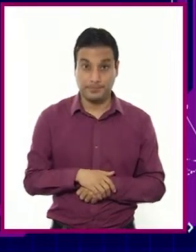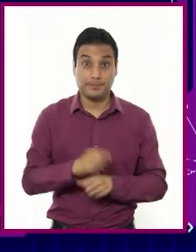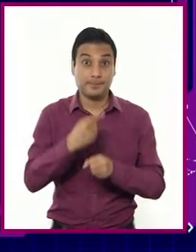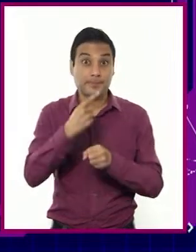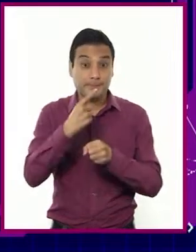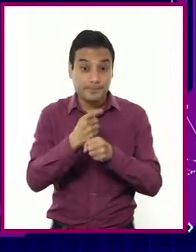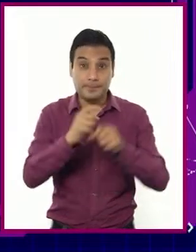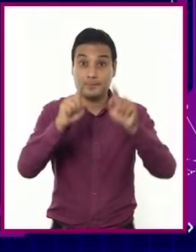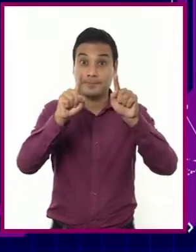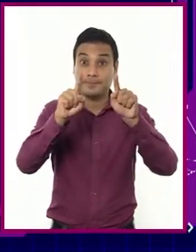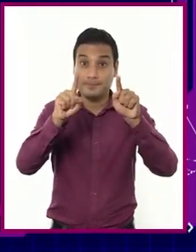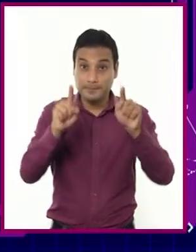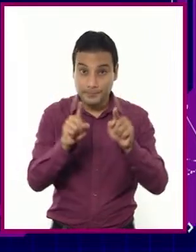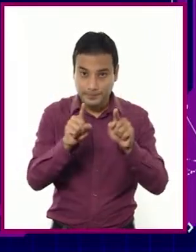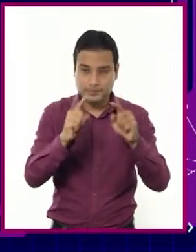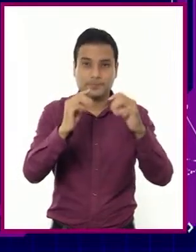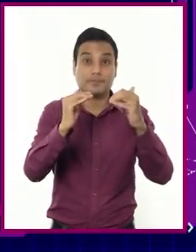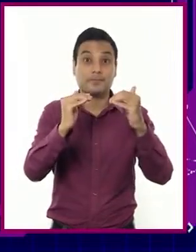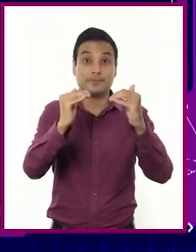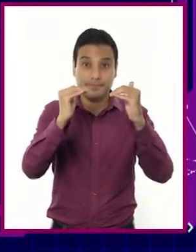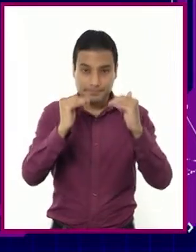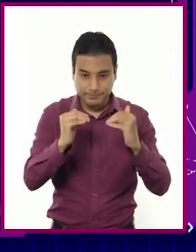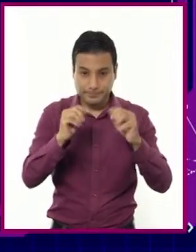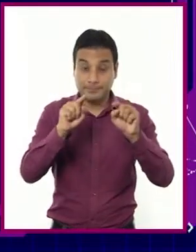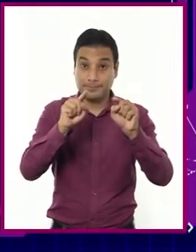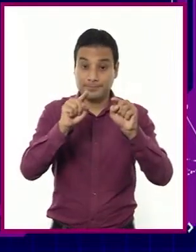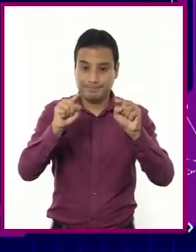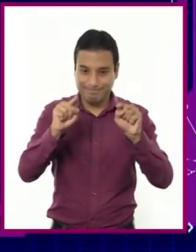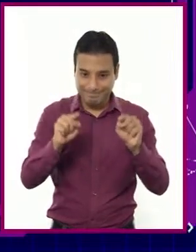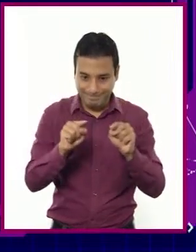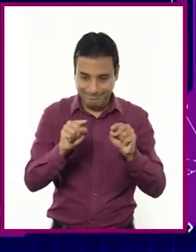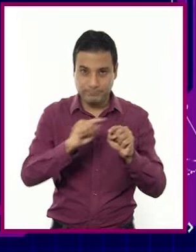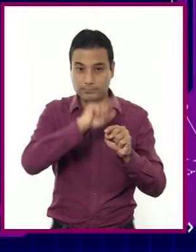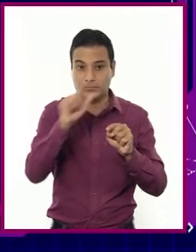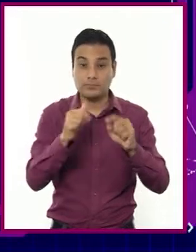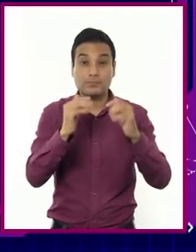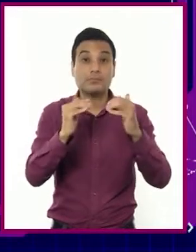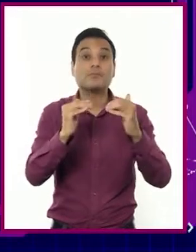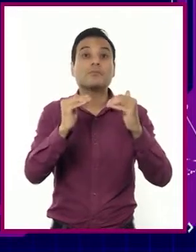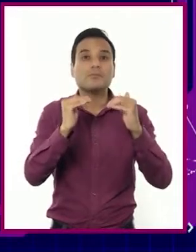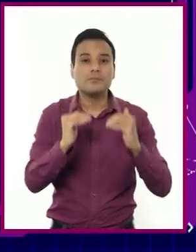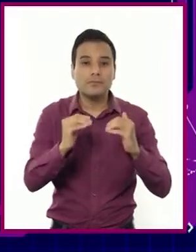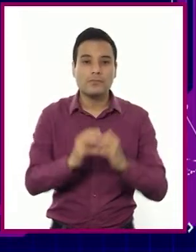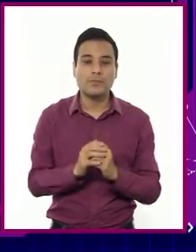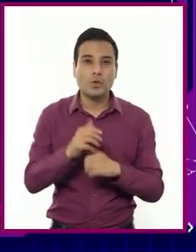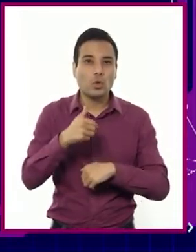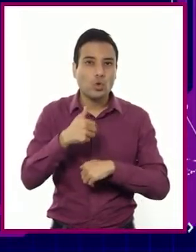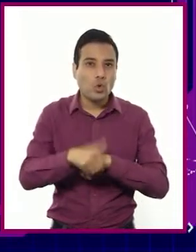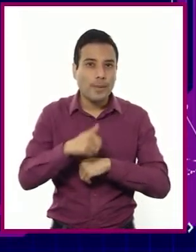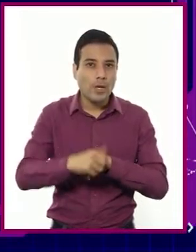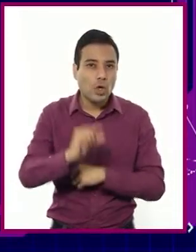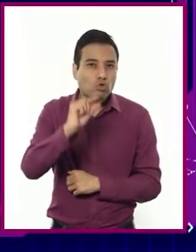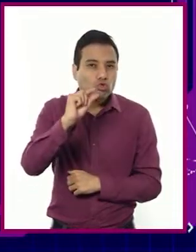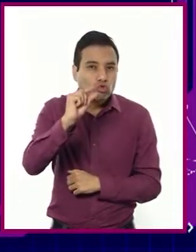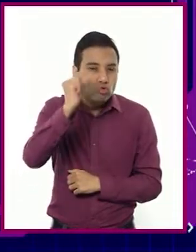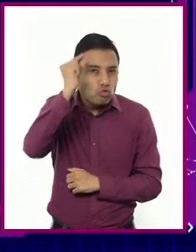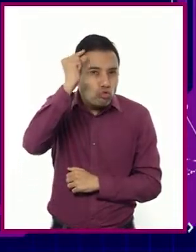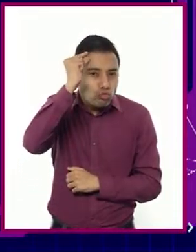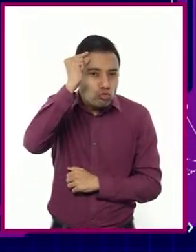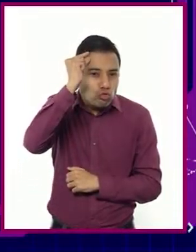último las llaves. Después se resuelven las potencias y raíces que estudiarán más